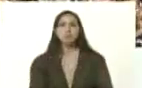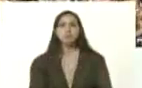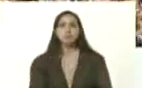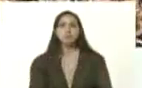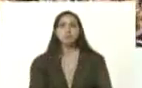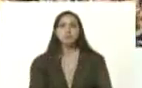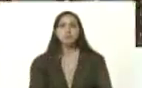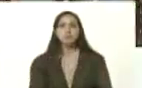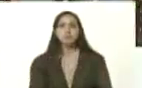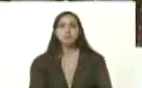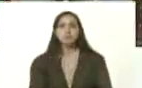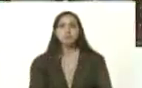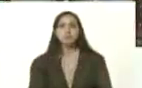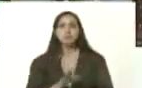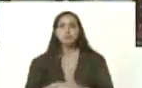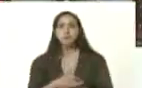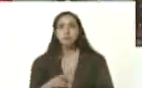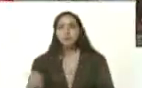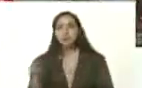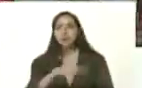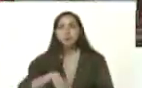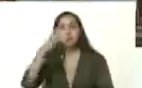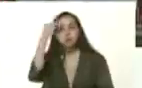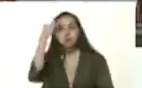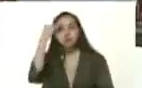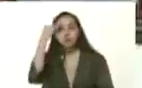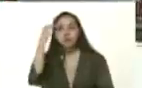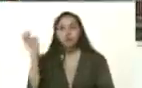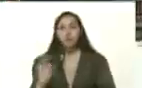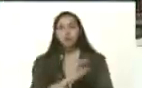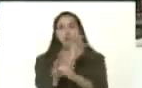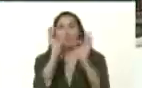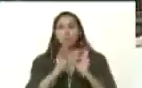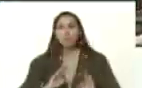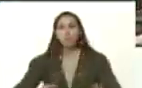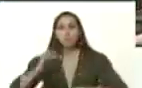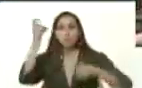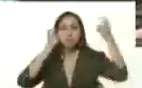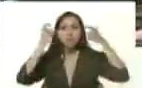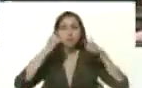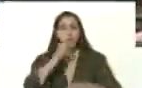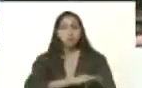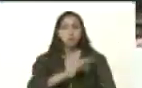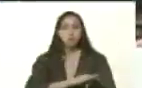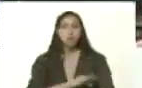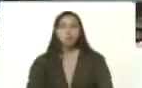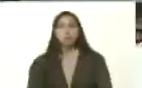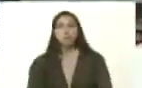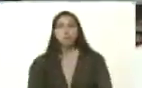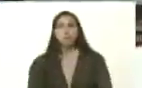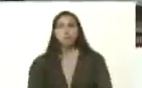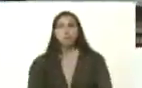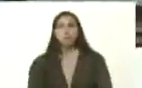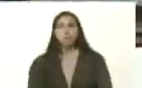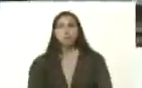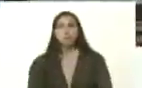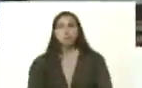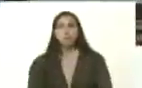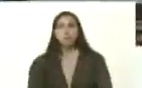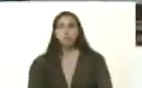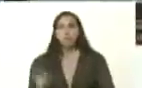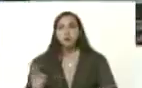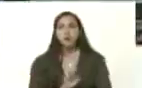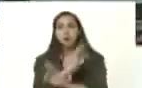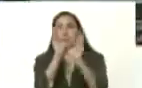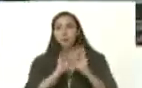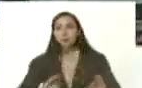Porque es que ellos saben que nuestro modelo, el modelo bolivariano, chavista, socialista, es el modelo que les da en la madre. Es